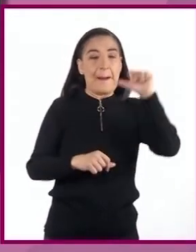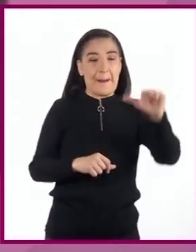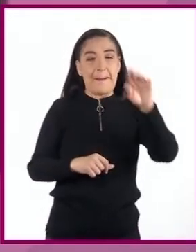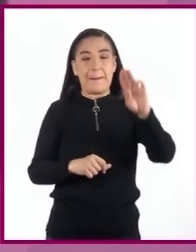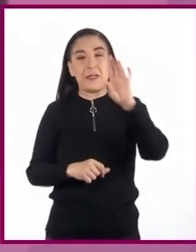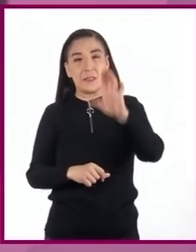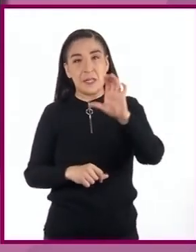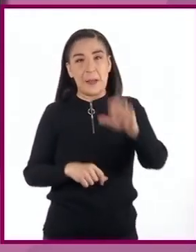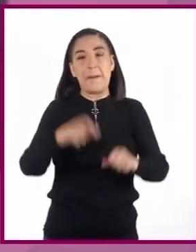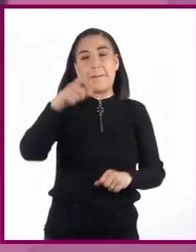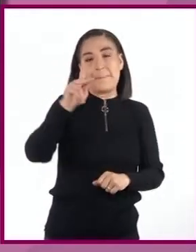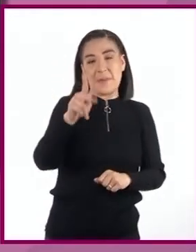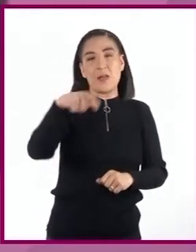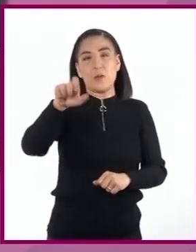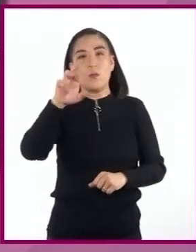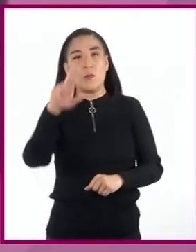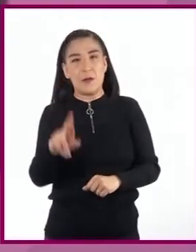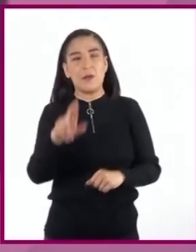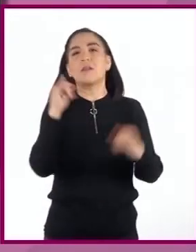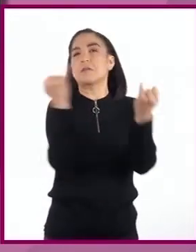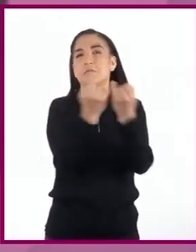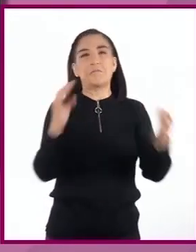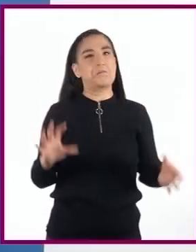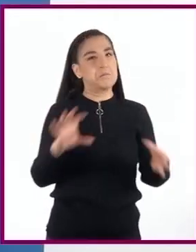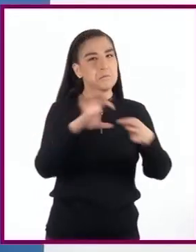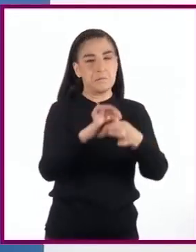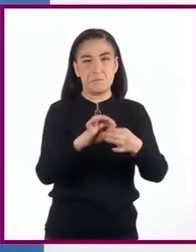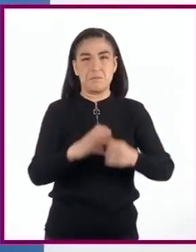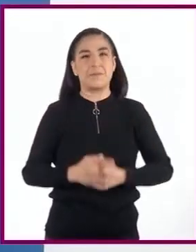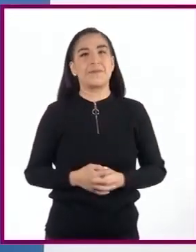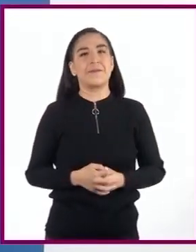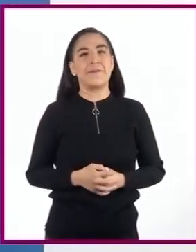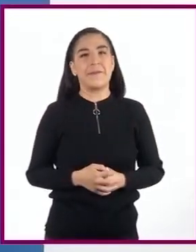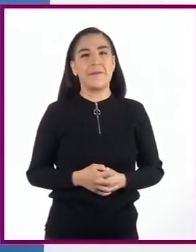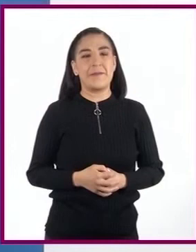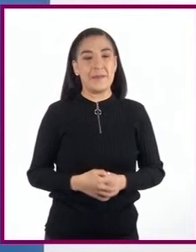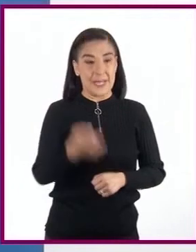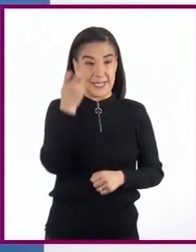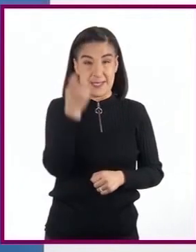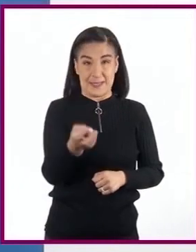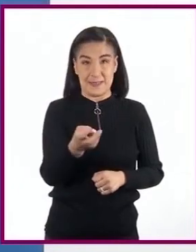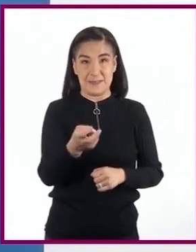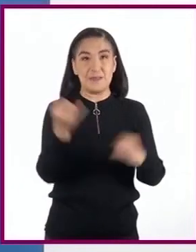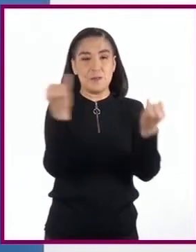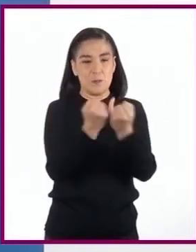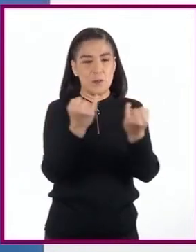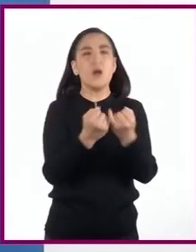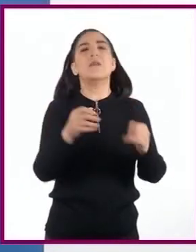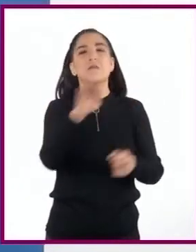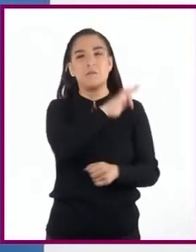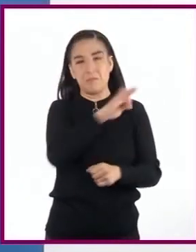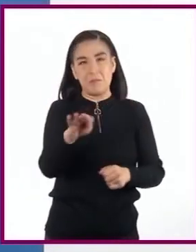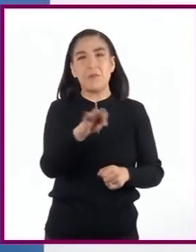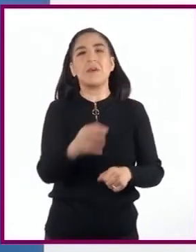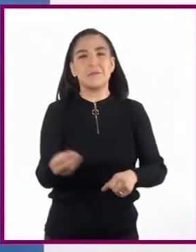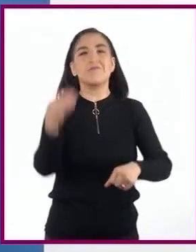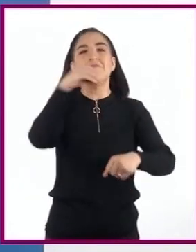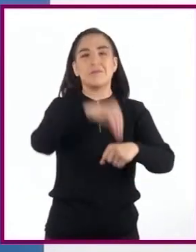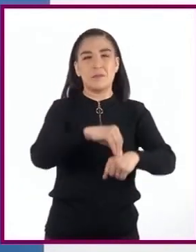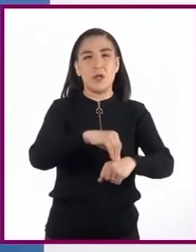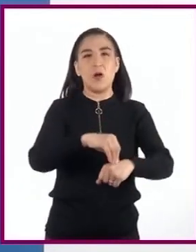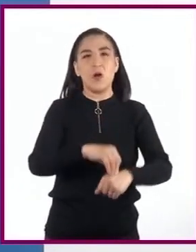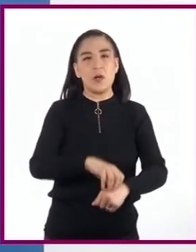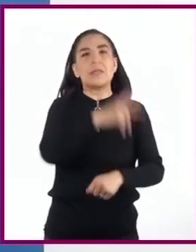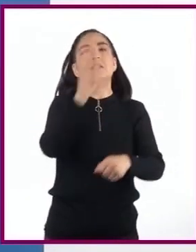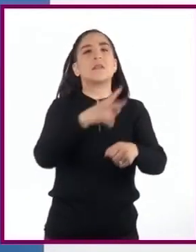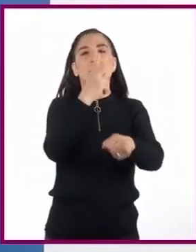PQR son congruentes entre sí. De esta manera, logramos establecer un segundo